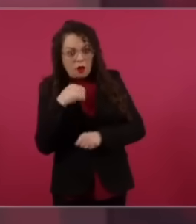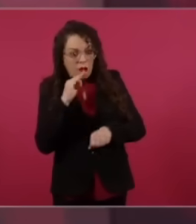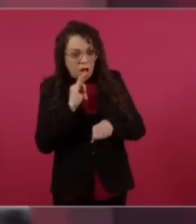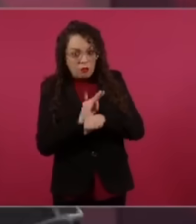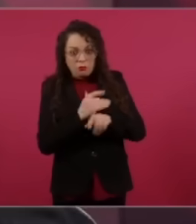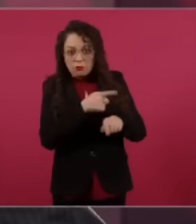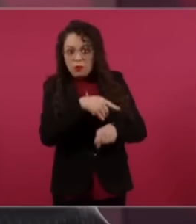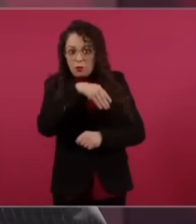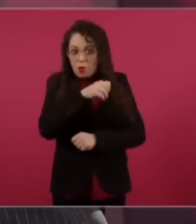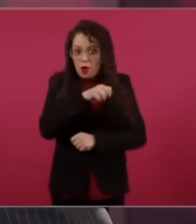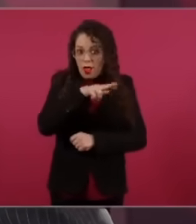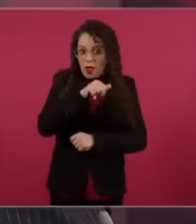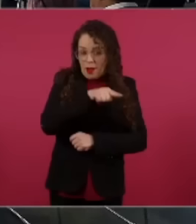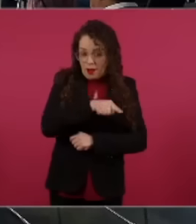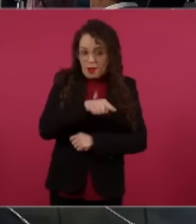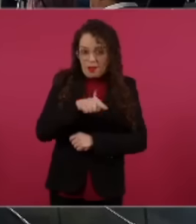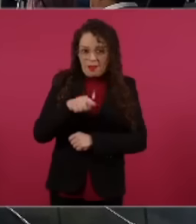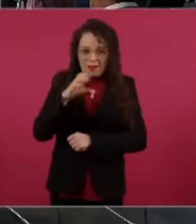de